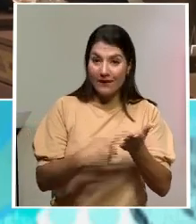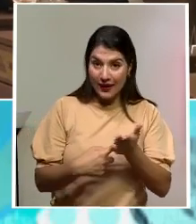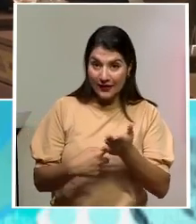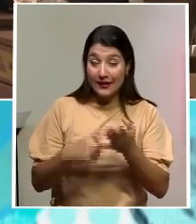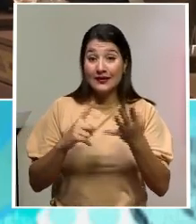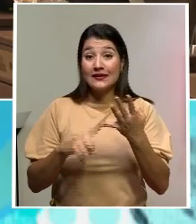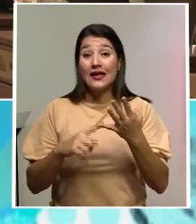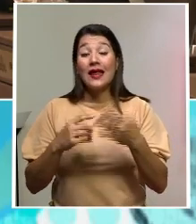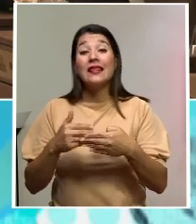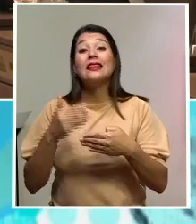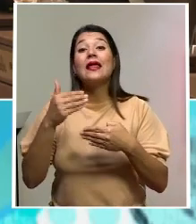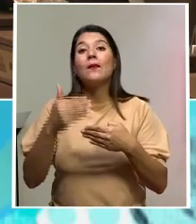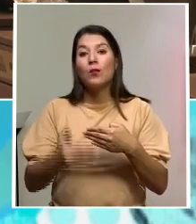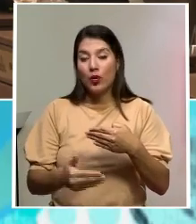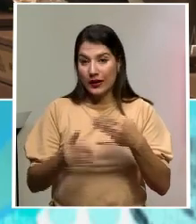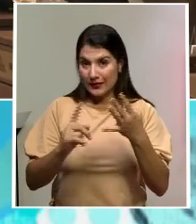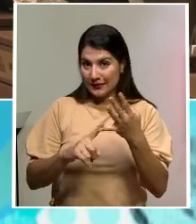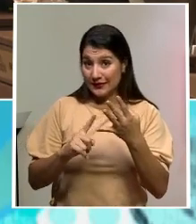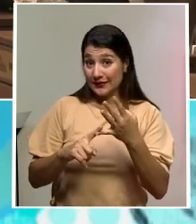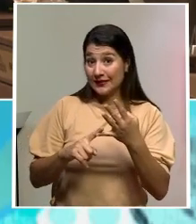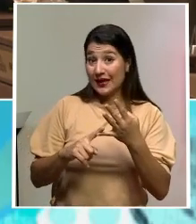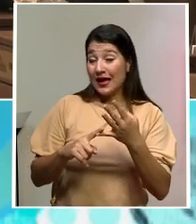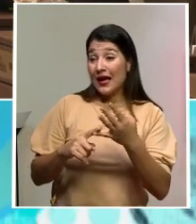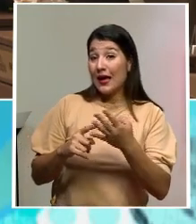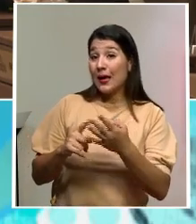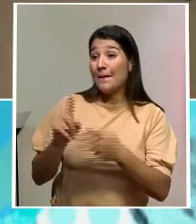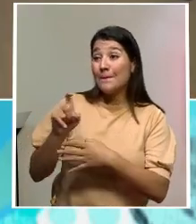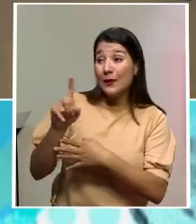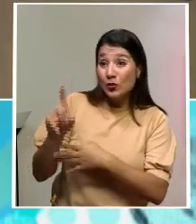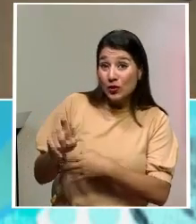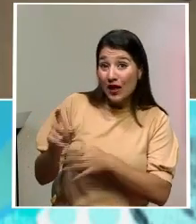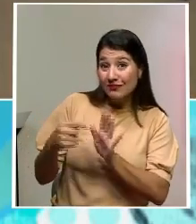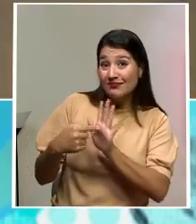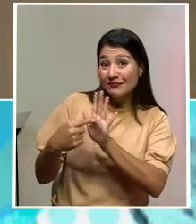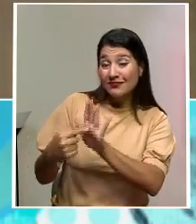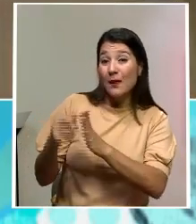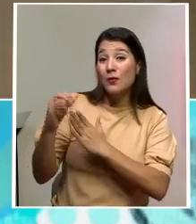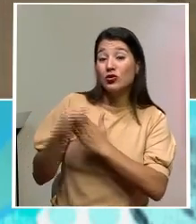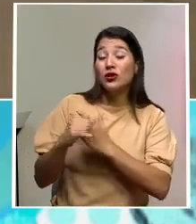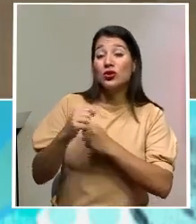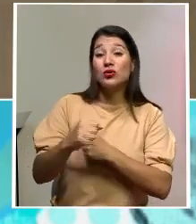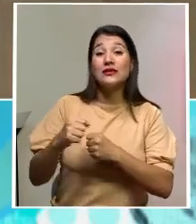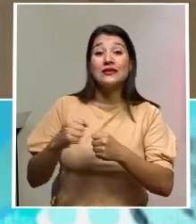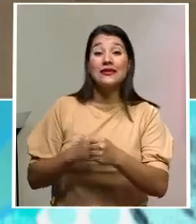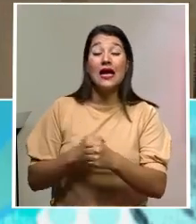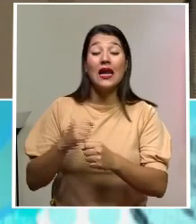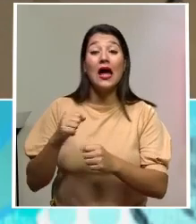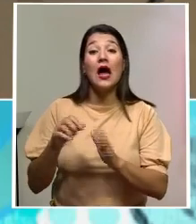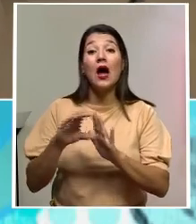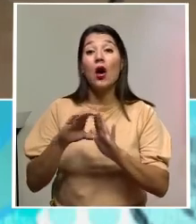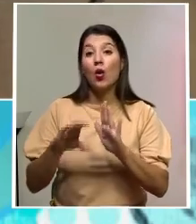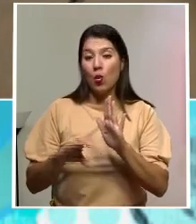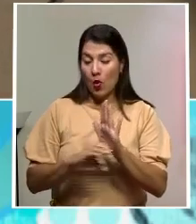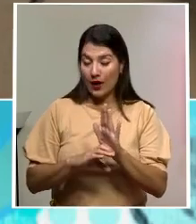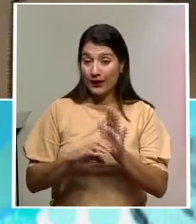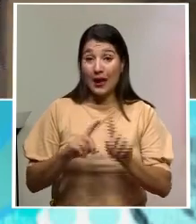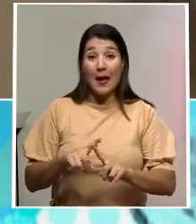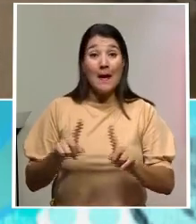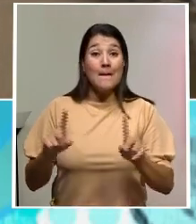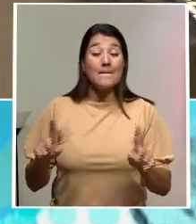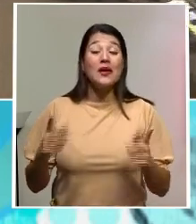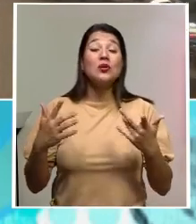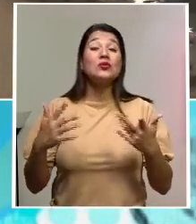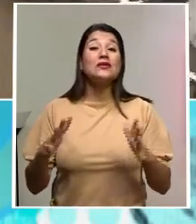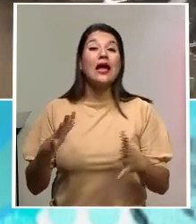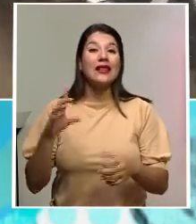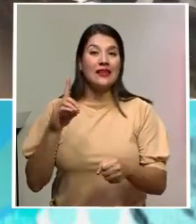la consulta ya a lo que es la sala constitucional. Pero para eso ya los diputados también están previendo lo que pueda